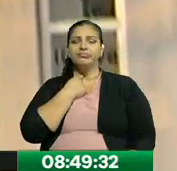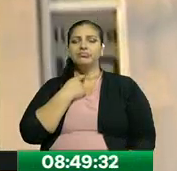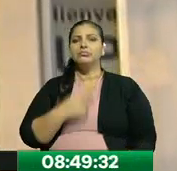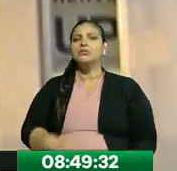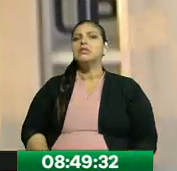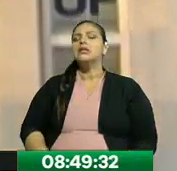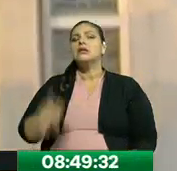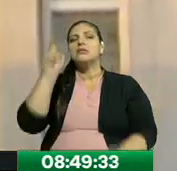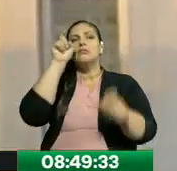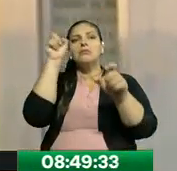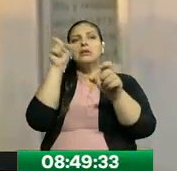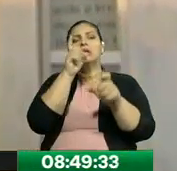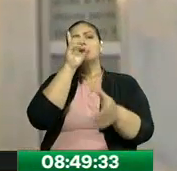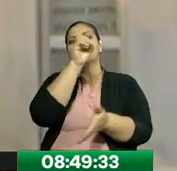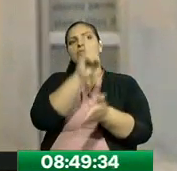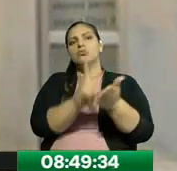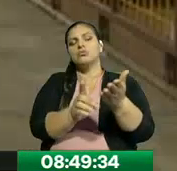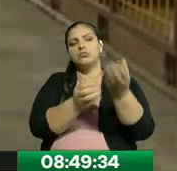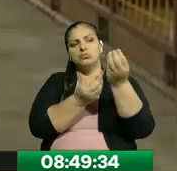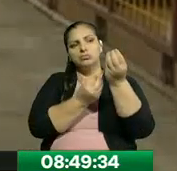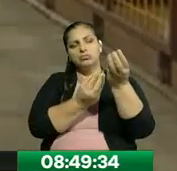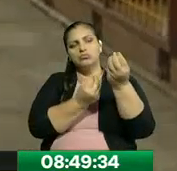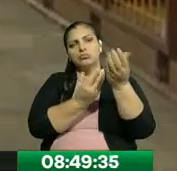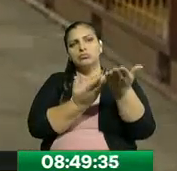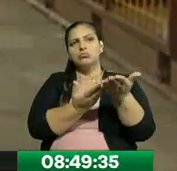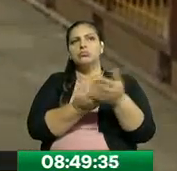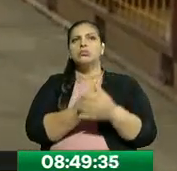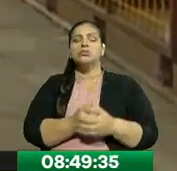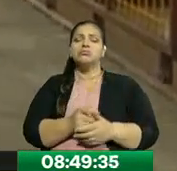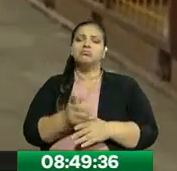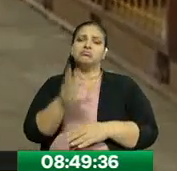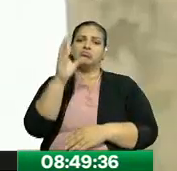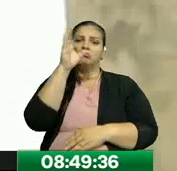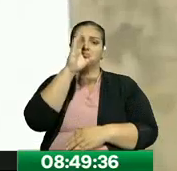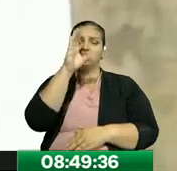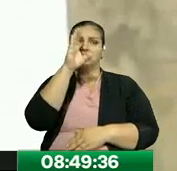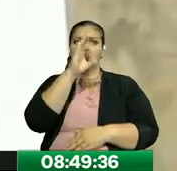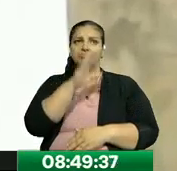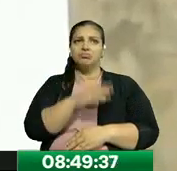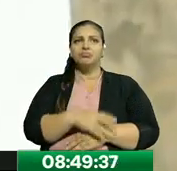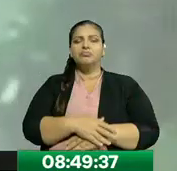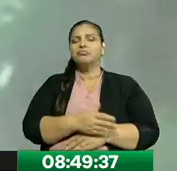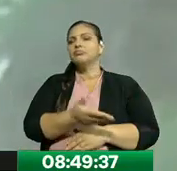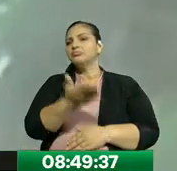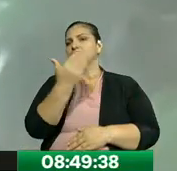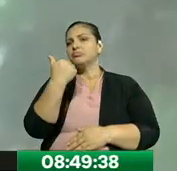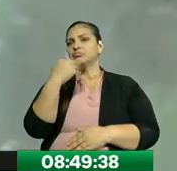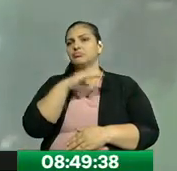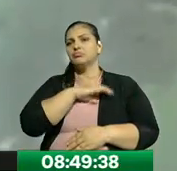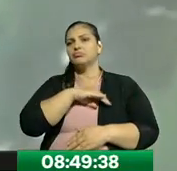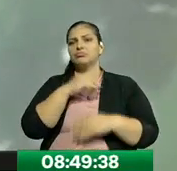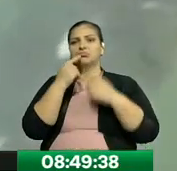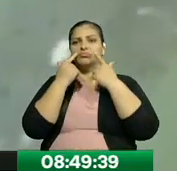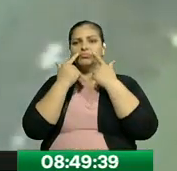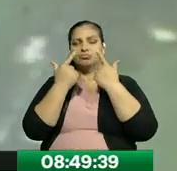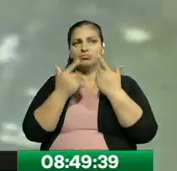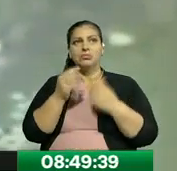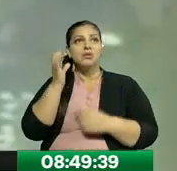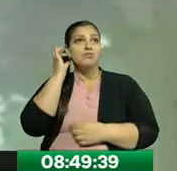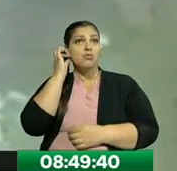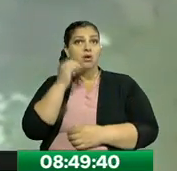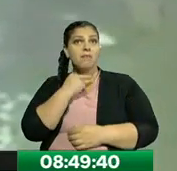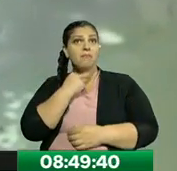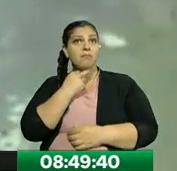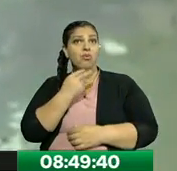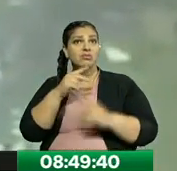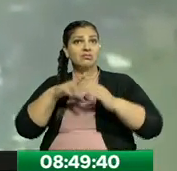la recuperación de su herramienta de trabajo. En este punto del puerto principal piden resguardo. Ahorita en esta zona sí se ha hecho muy